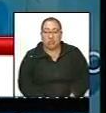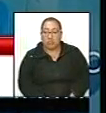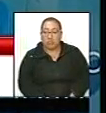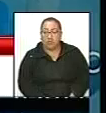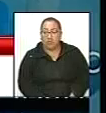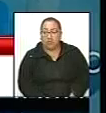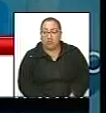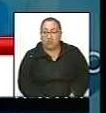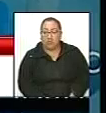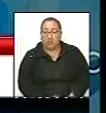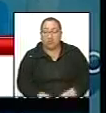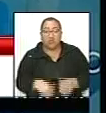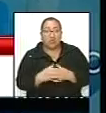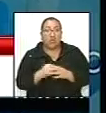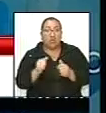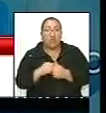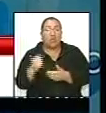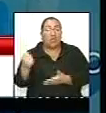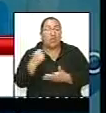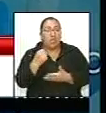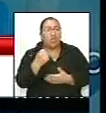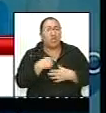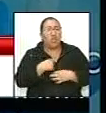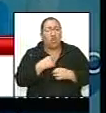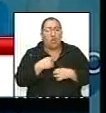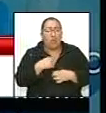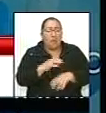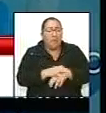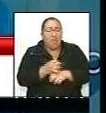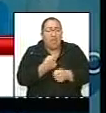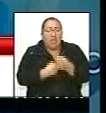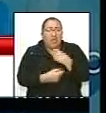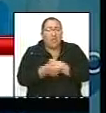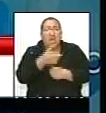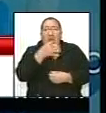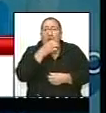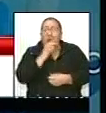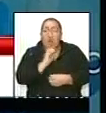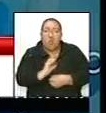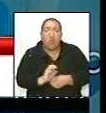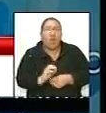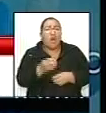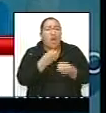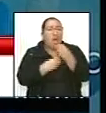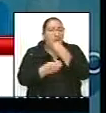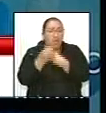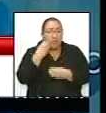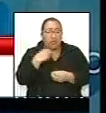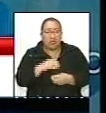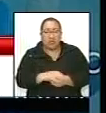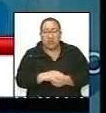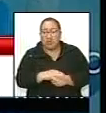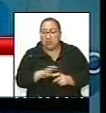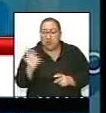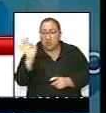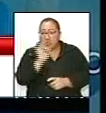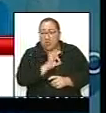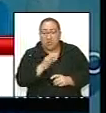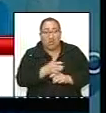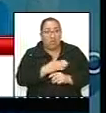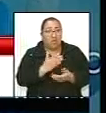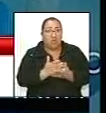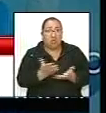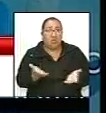de todas las donaciones, de ropa, de medicina, de agua, de alimentos. Nunca vi en las